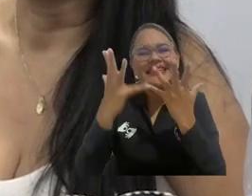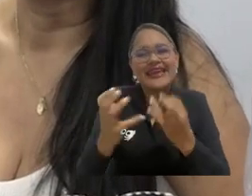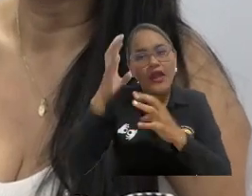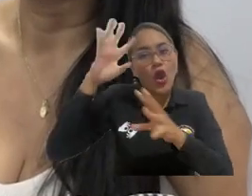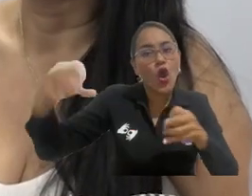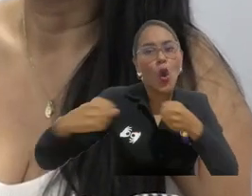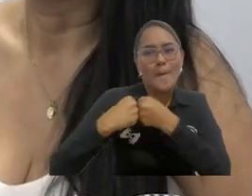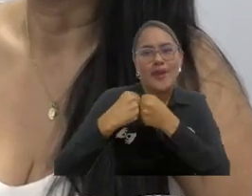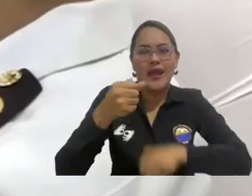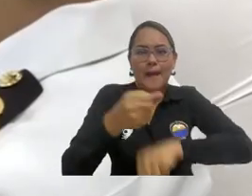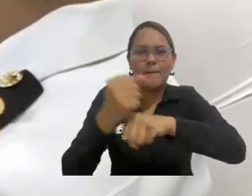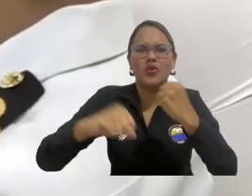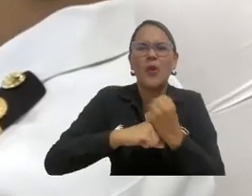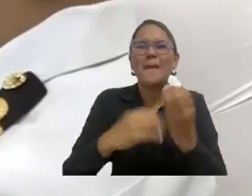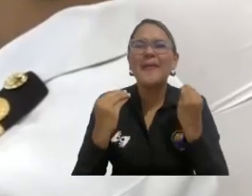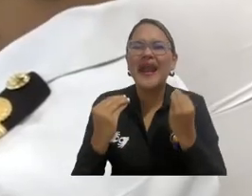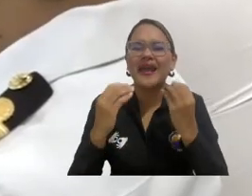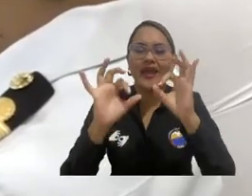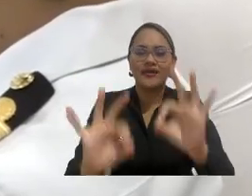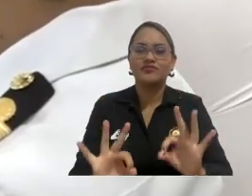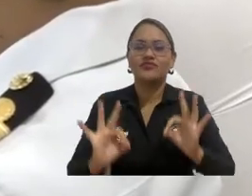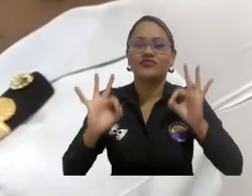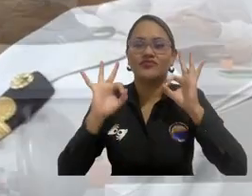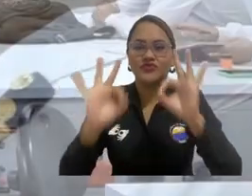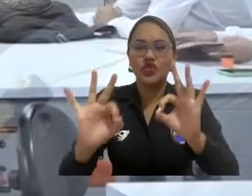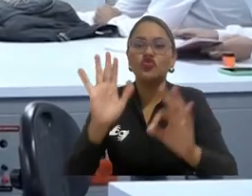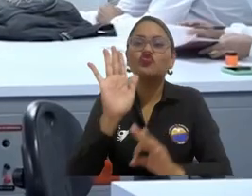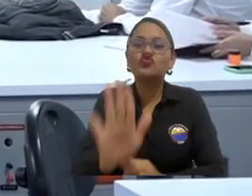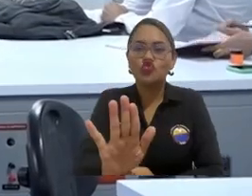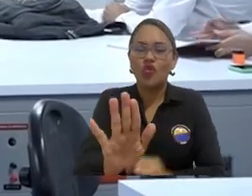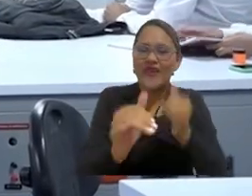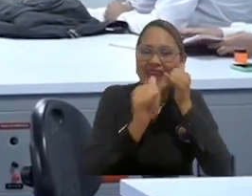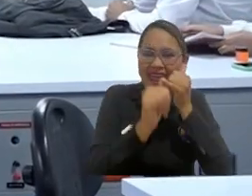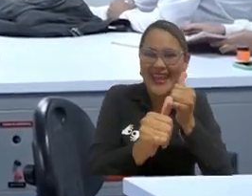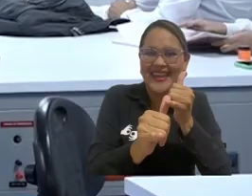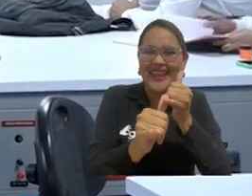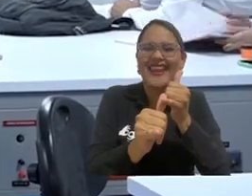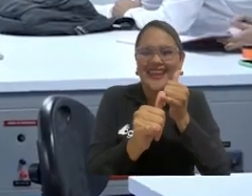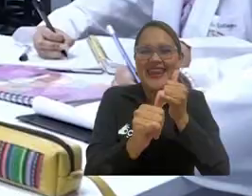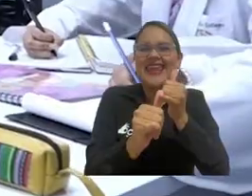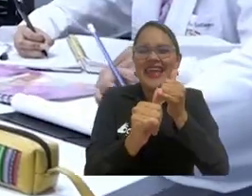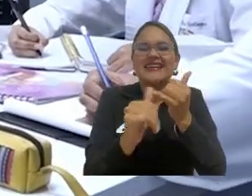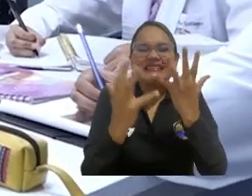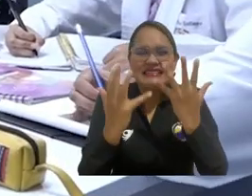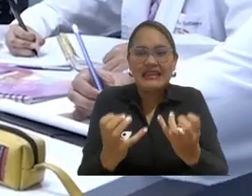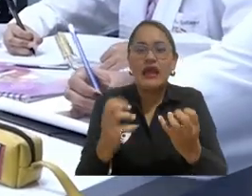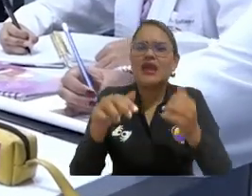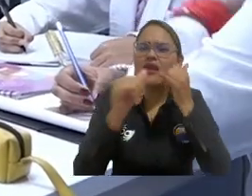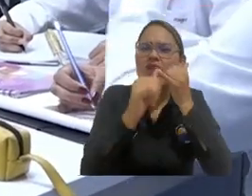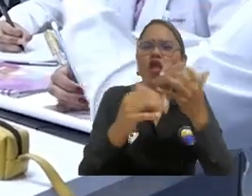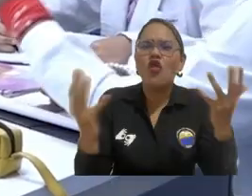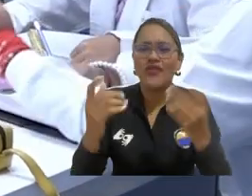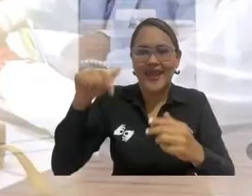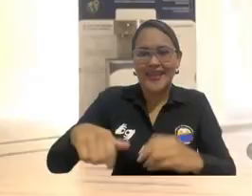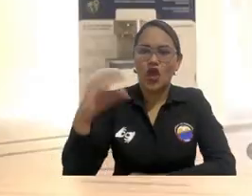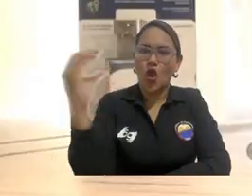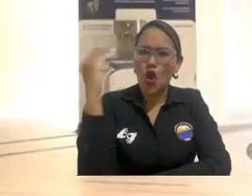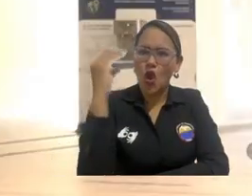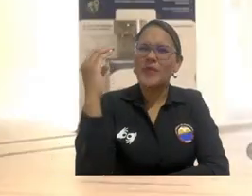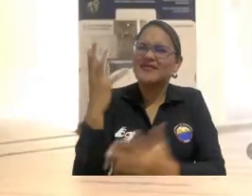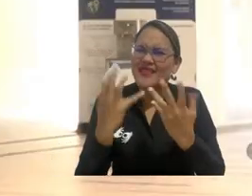de cooperación en busca de la excelencia académica de los programas de ingeniería que se ofertan en Colombia. La articulación